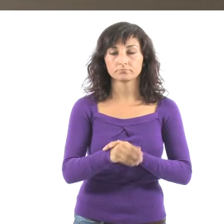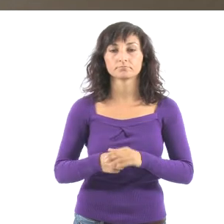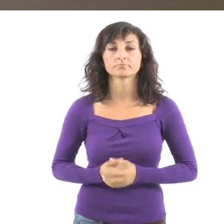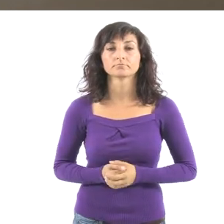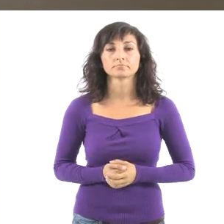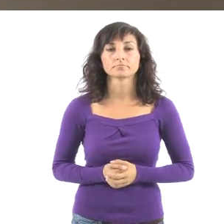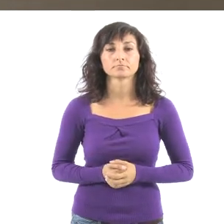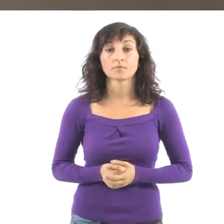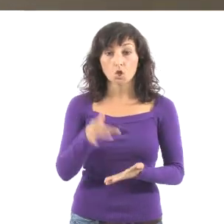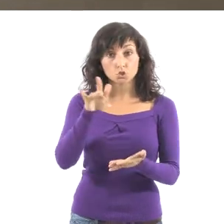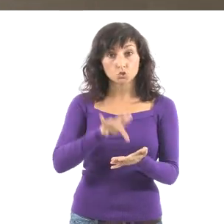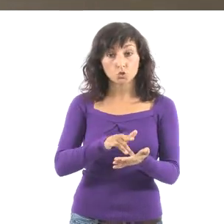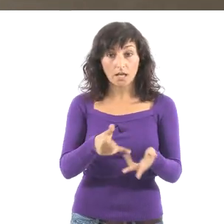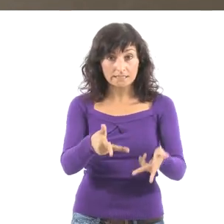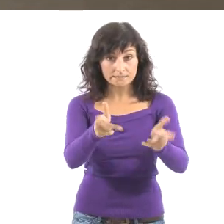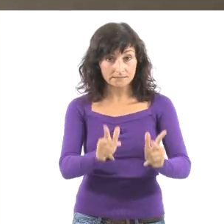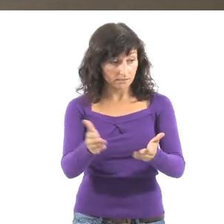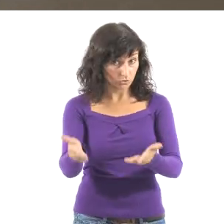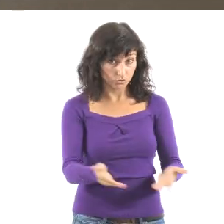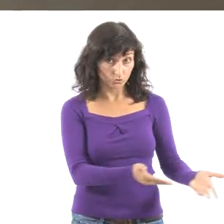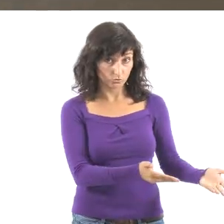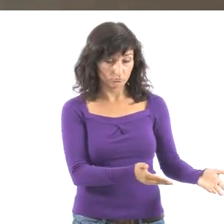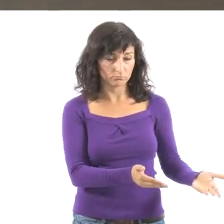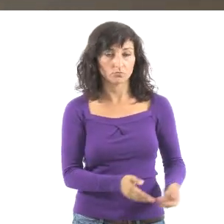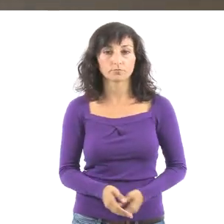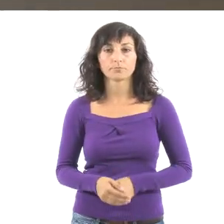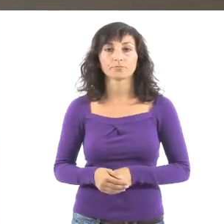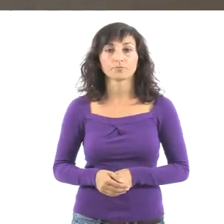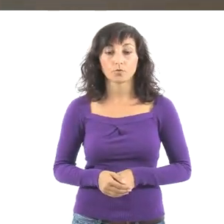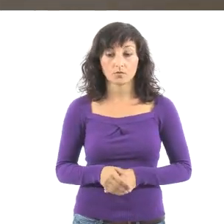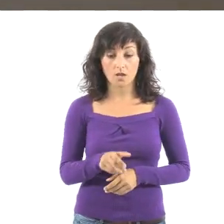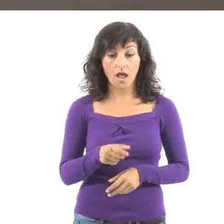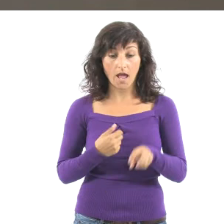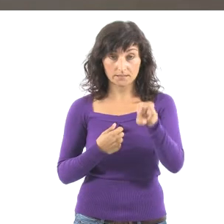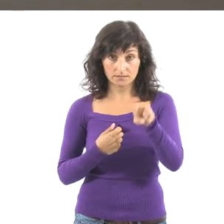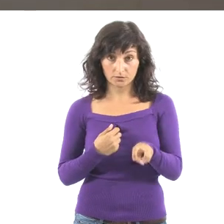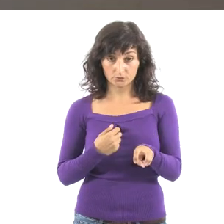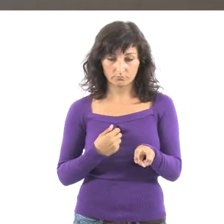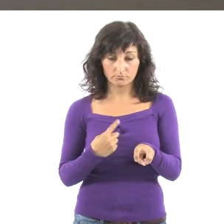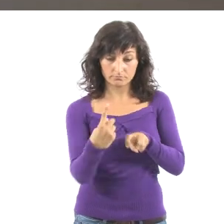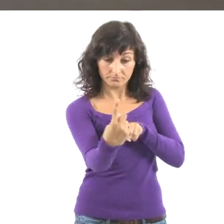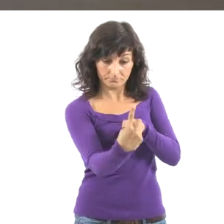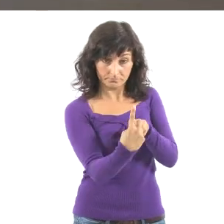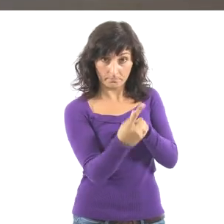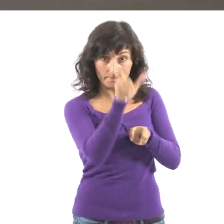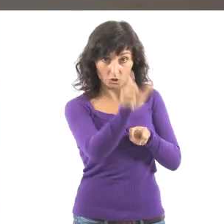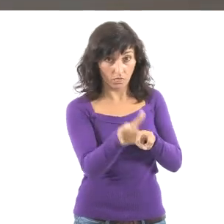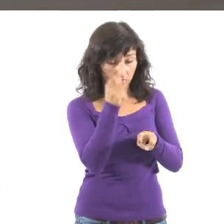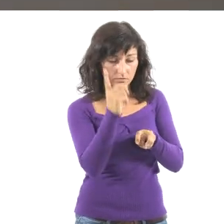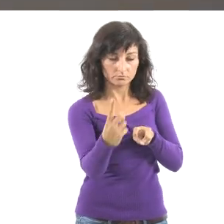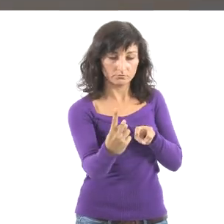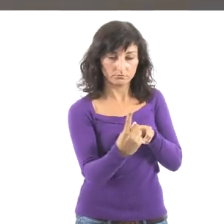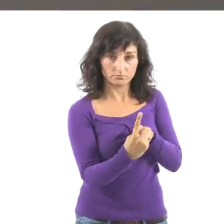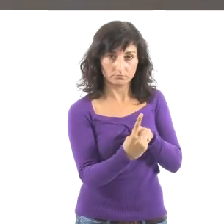abordar asientos, situamos a la persona deficiente visual frente a aquel que queremos que ocupe. Cogemos su mano